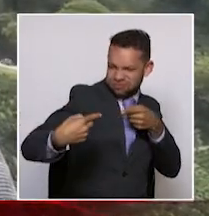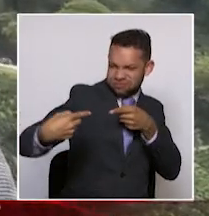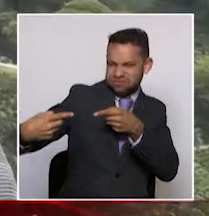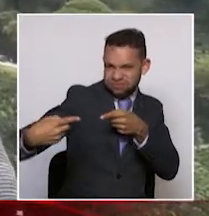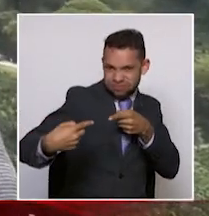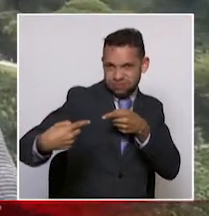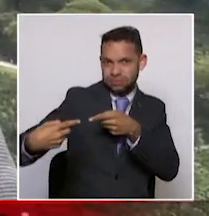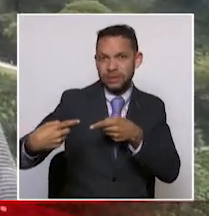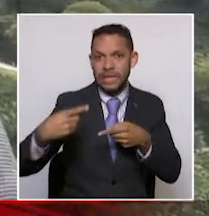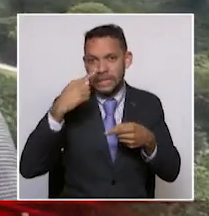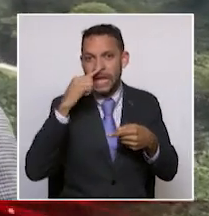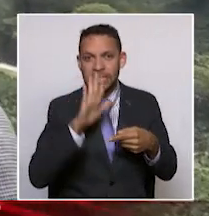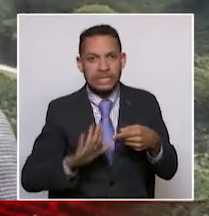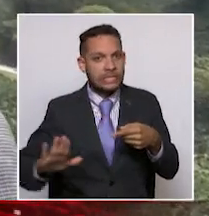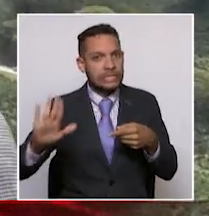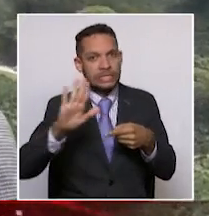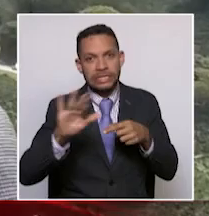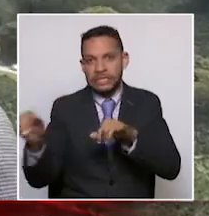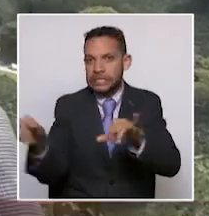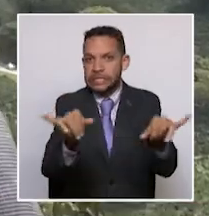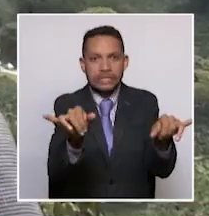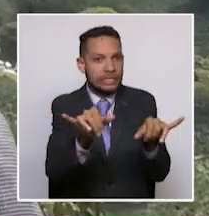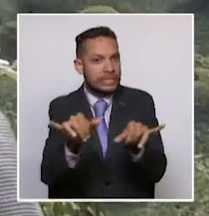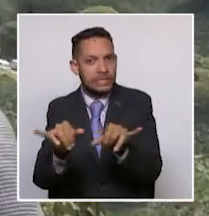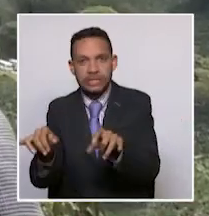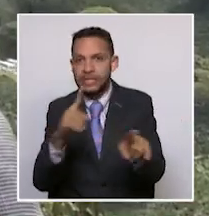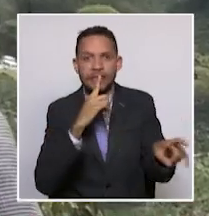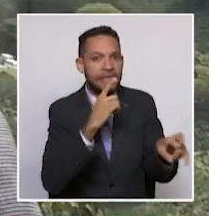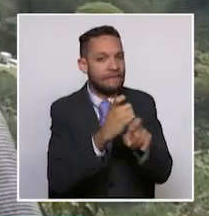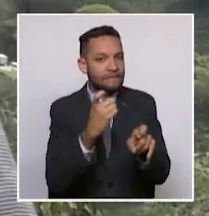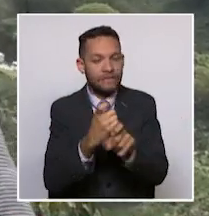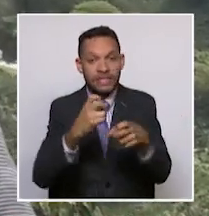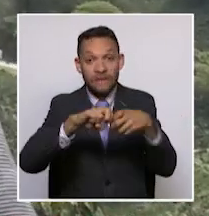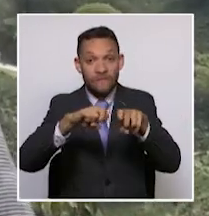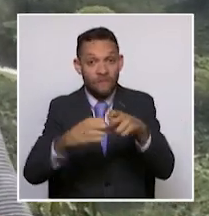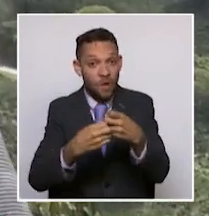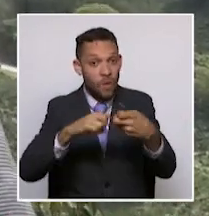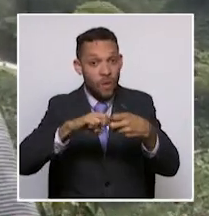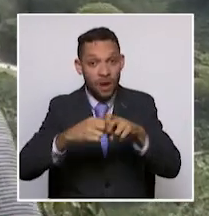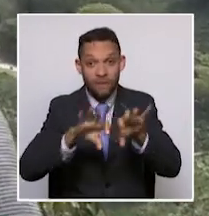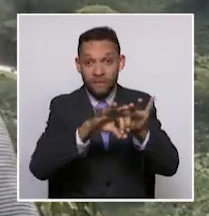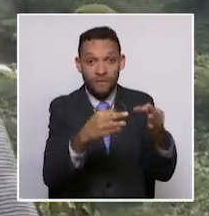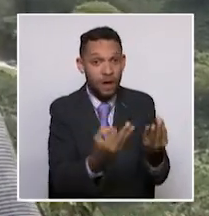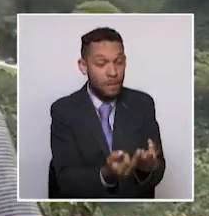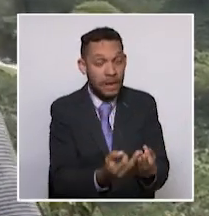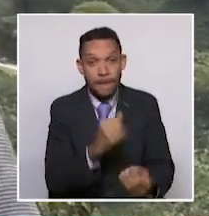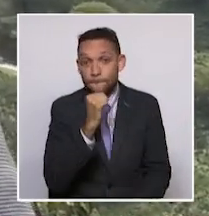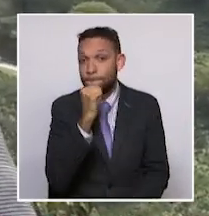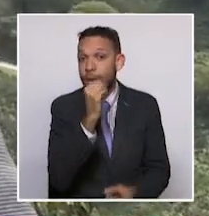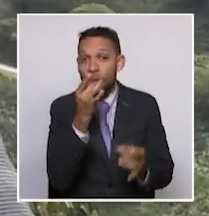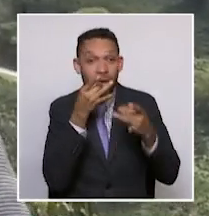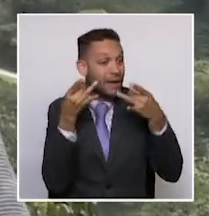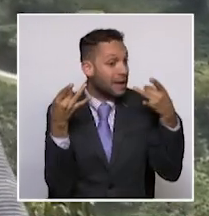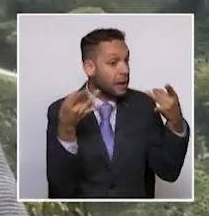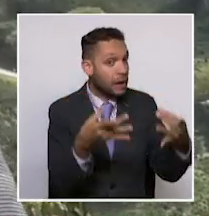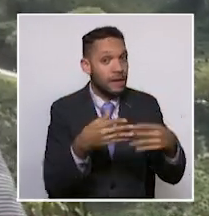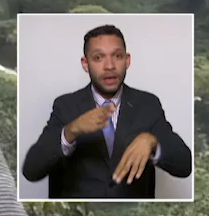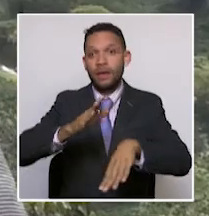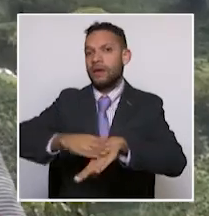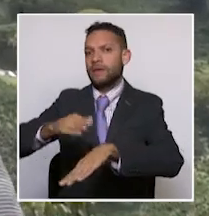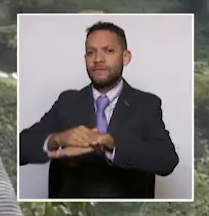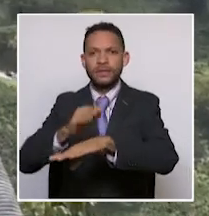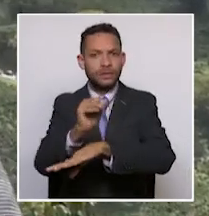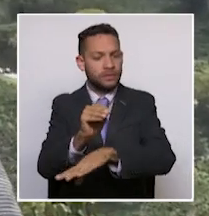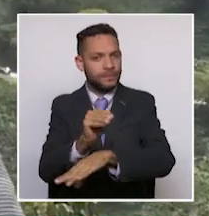verdadera epidemia. Hay mucha violencia intrafamiliar. Ahí definitivamente, como yo lo he dicho,